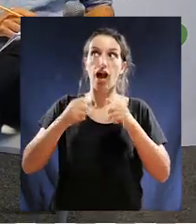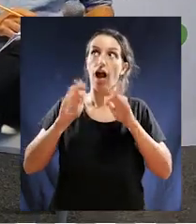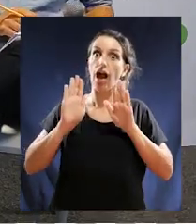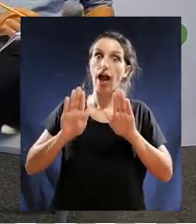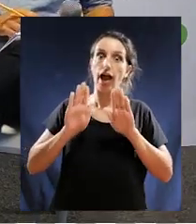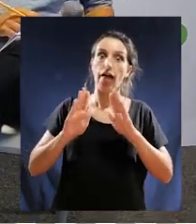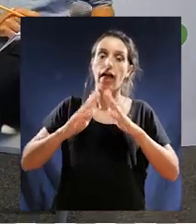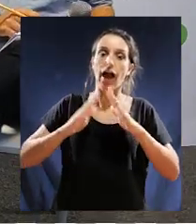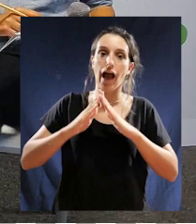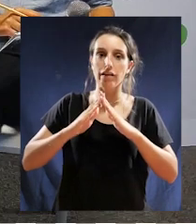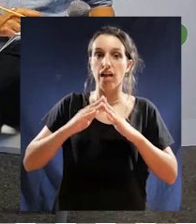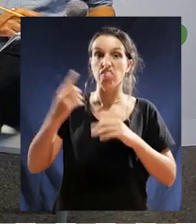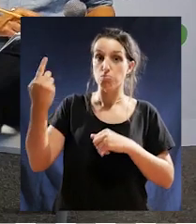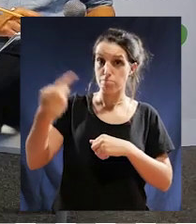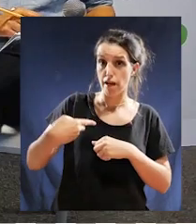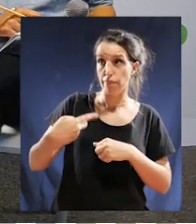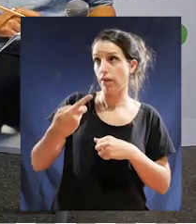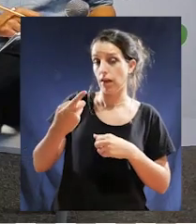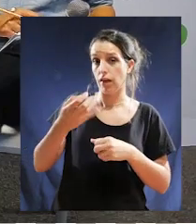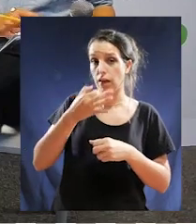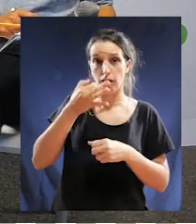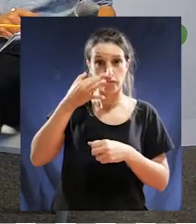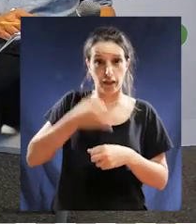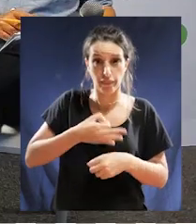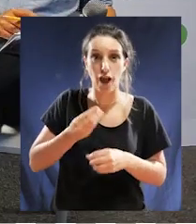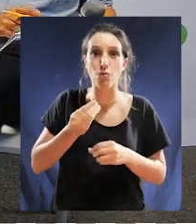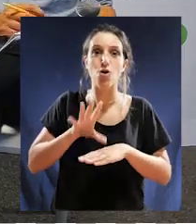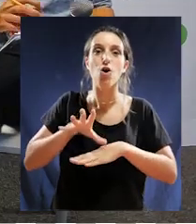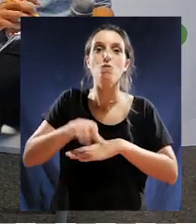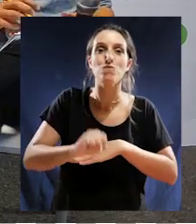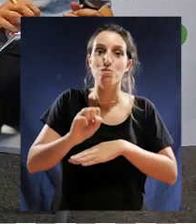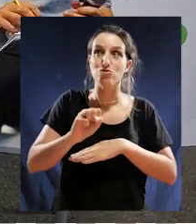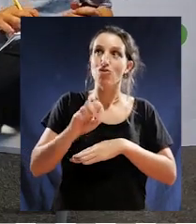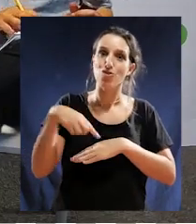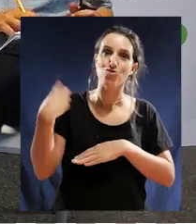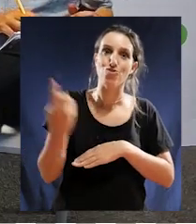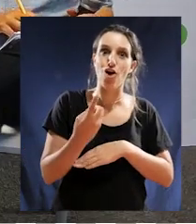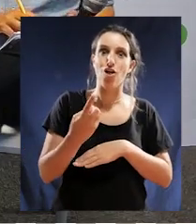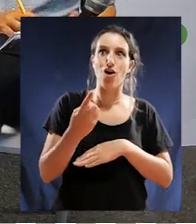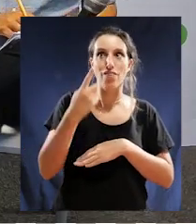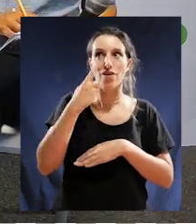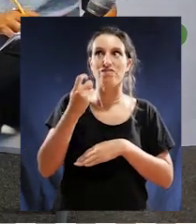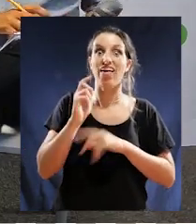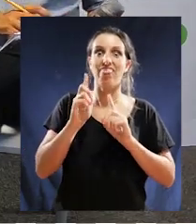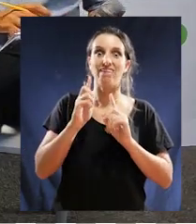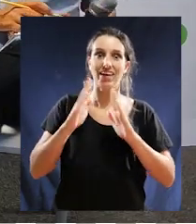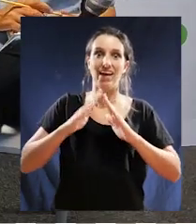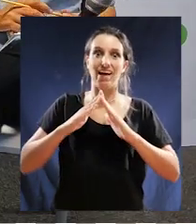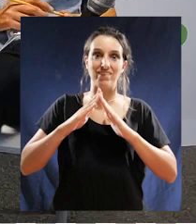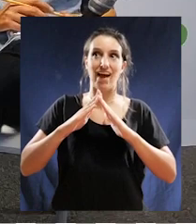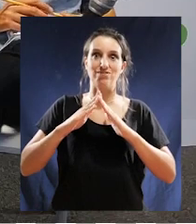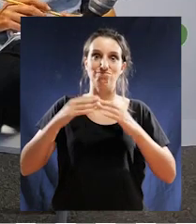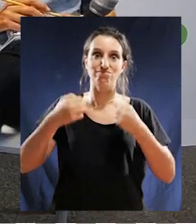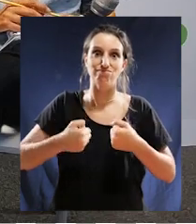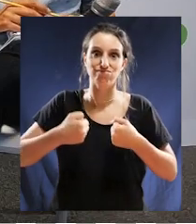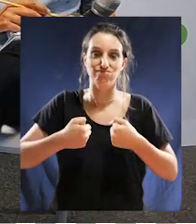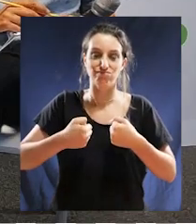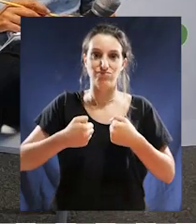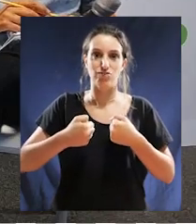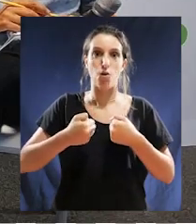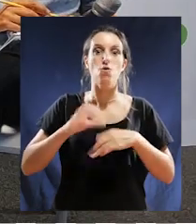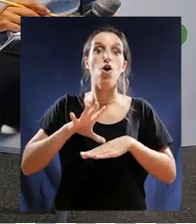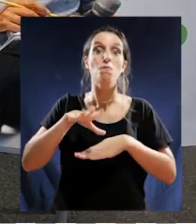lo digo en un buen sentido del compromiso que todos tenemos de quedarnos en casa y de